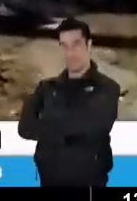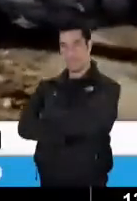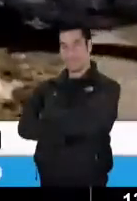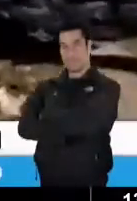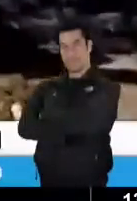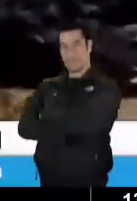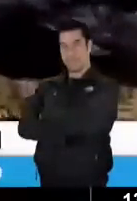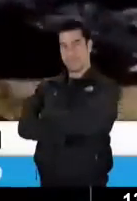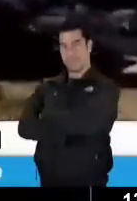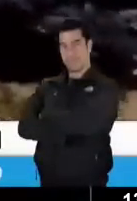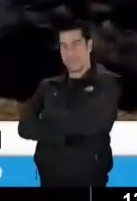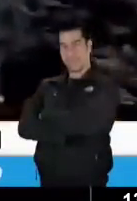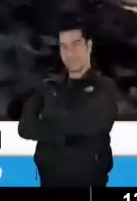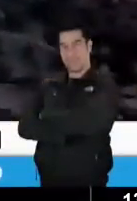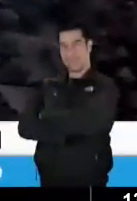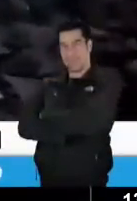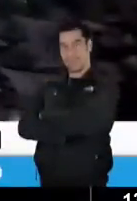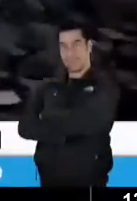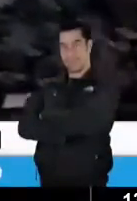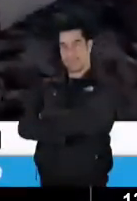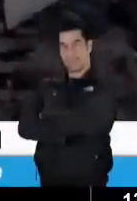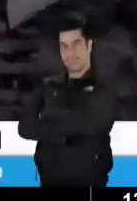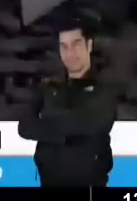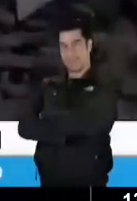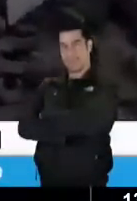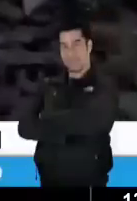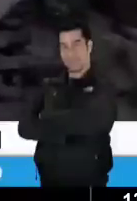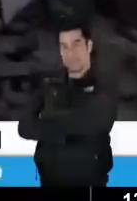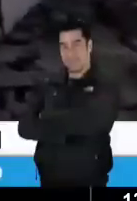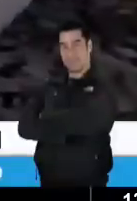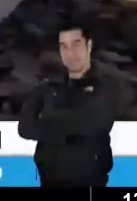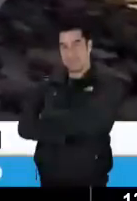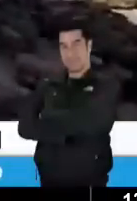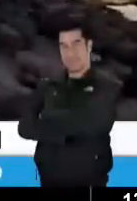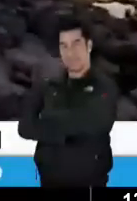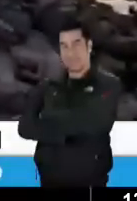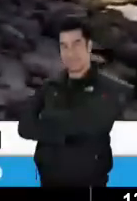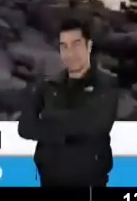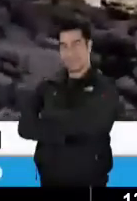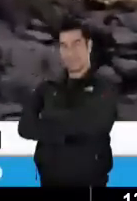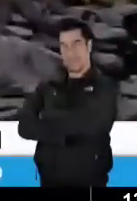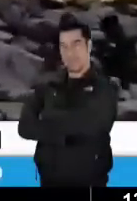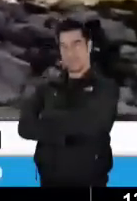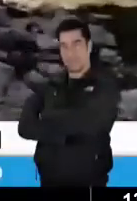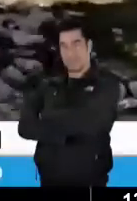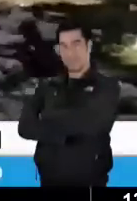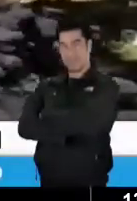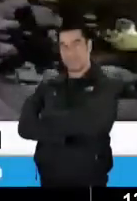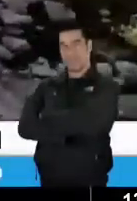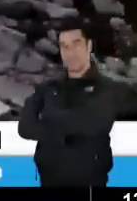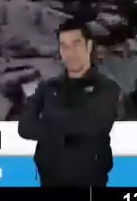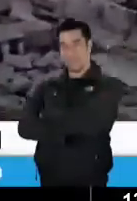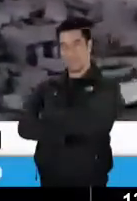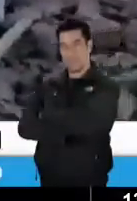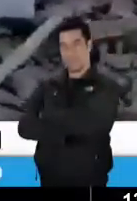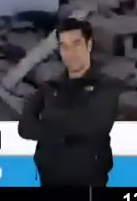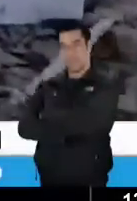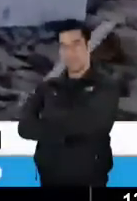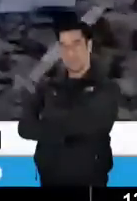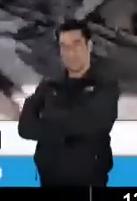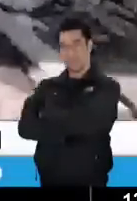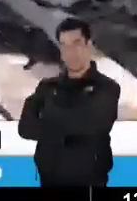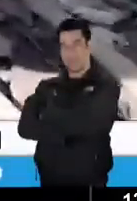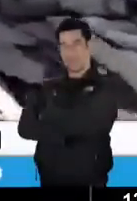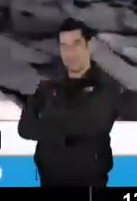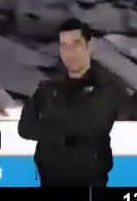situación ocurrió de madrugada y fue sumamente sorpresivo porque se desarrolla días después del mensaje presidencial en la cuenta pública que